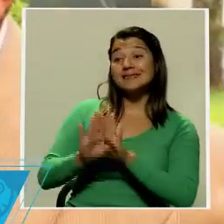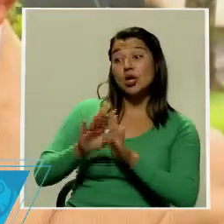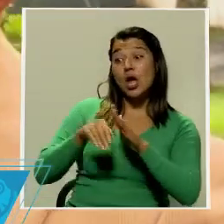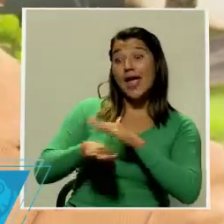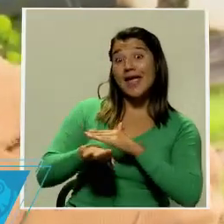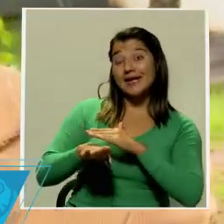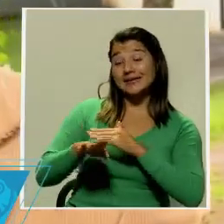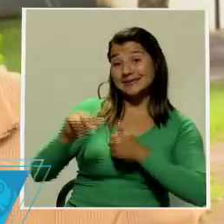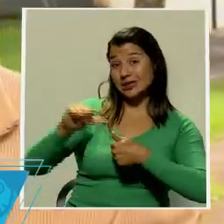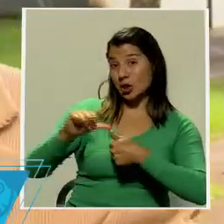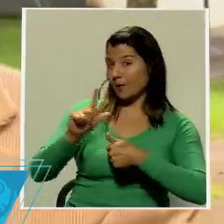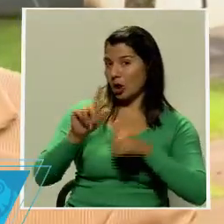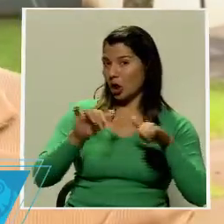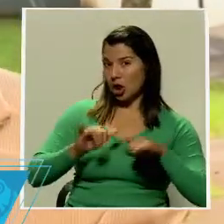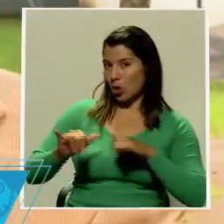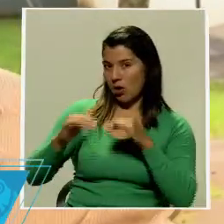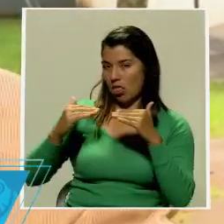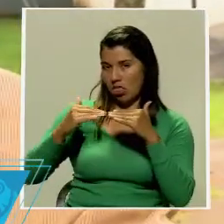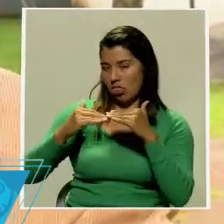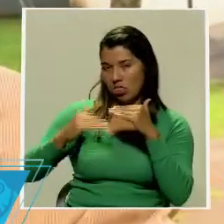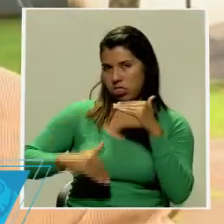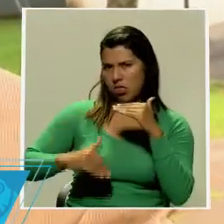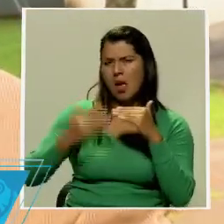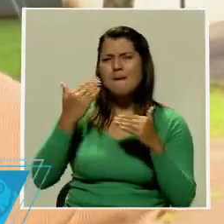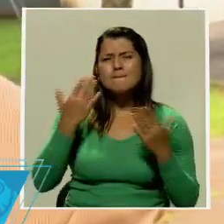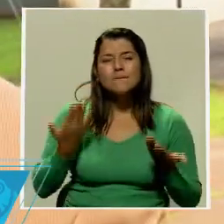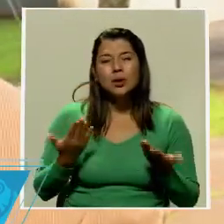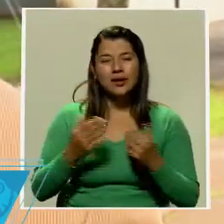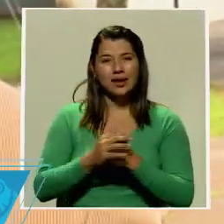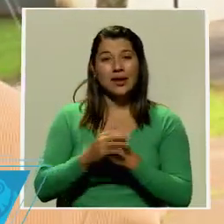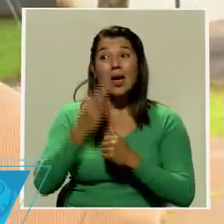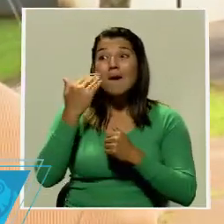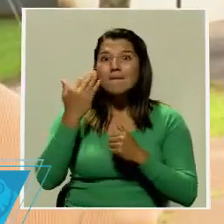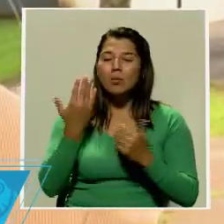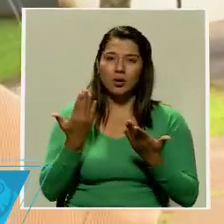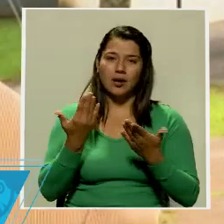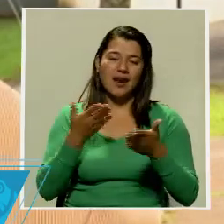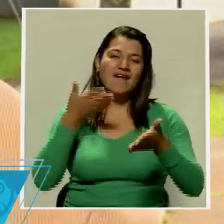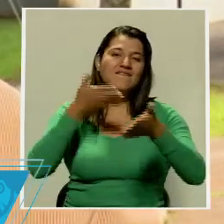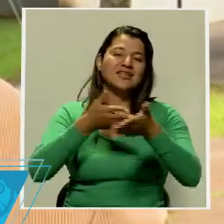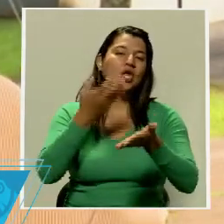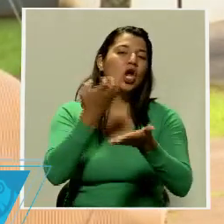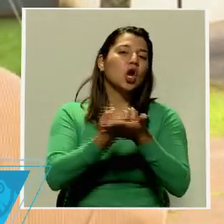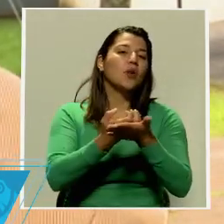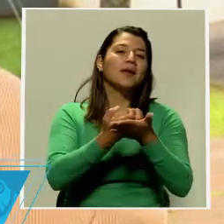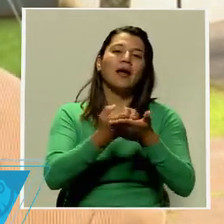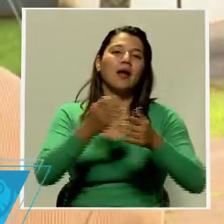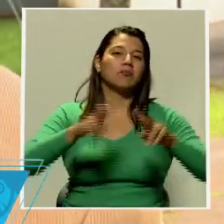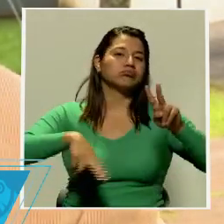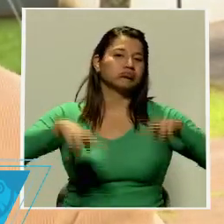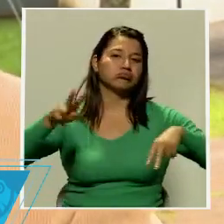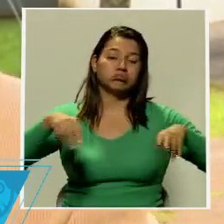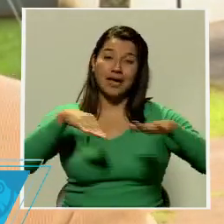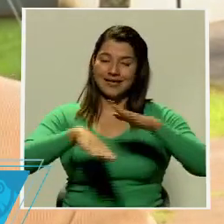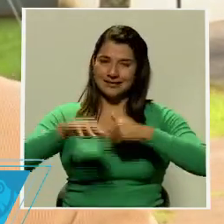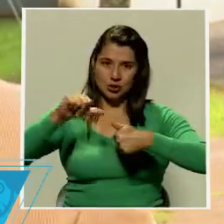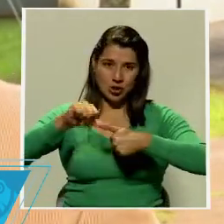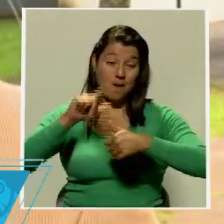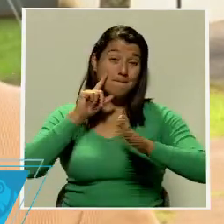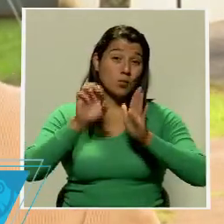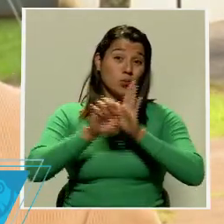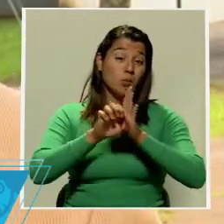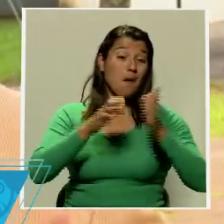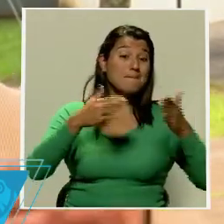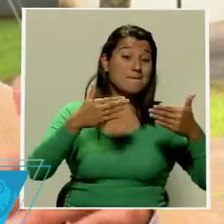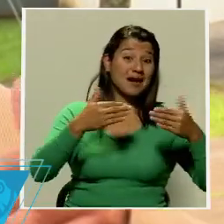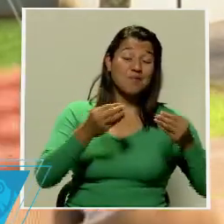Centroamérica va a ser muy desigual. Muy desigual también porque las caídas fueron diferentes en Centroamérica. Panamá fue de los países que más